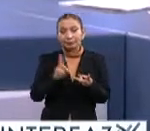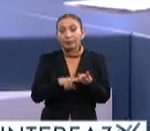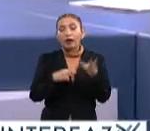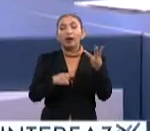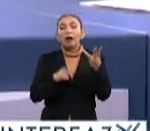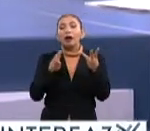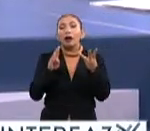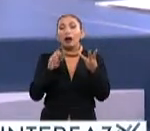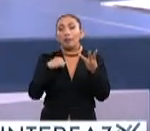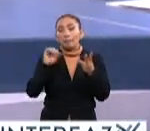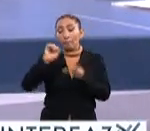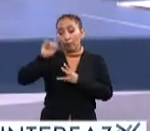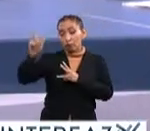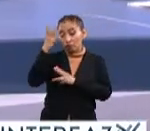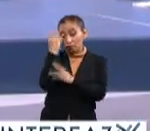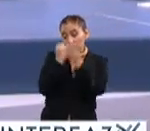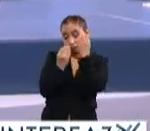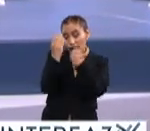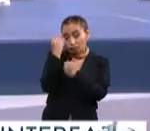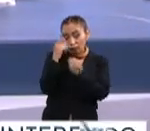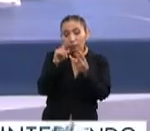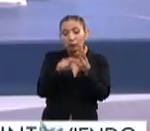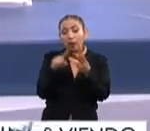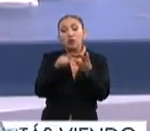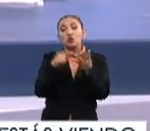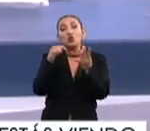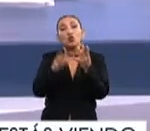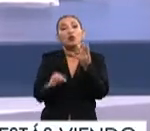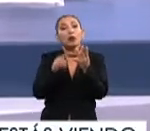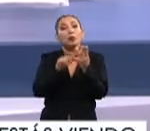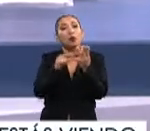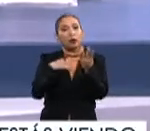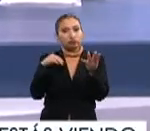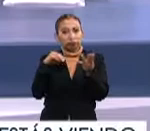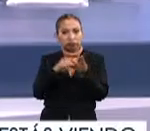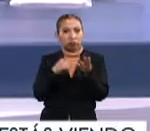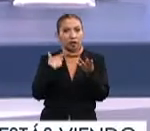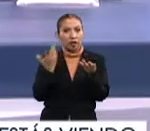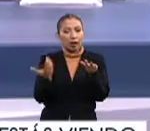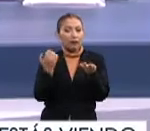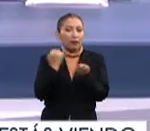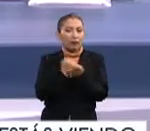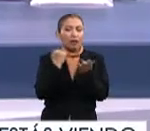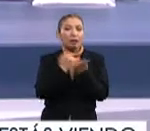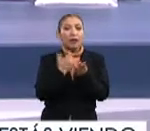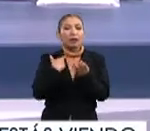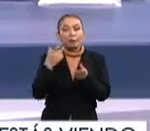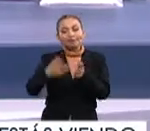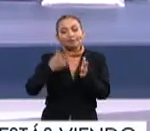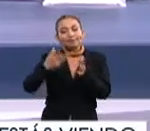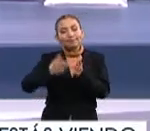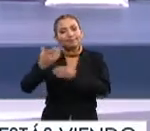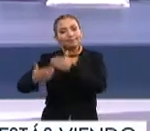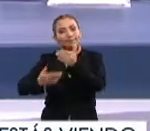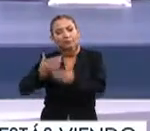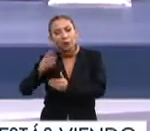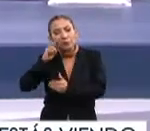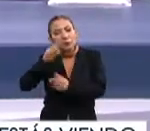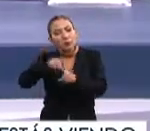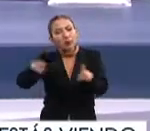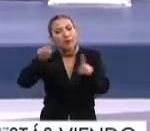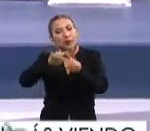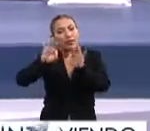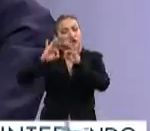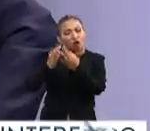tercer bloque es profesionalización. Y un bloque que debe de estar, es ineludible, es el de sucesión. Y vemos